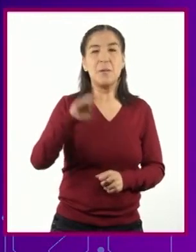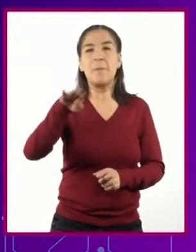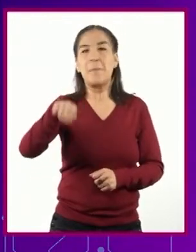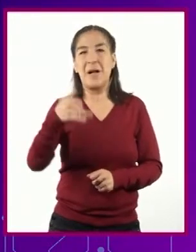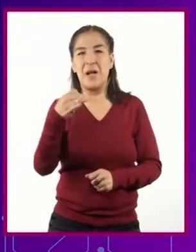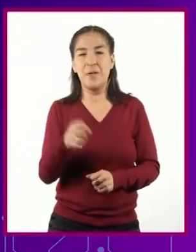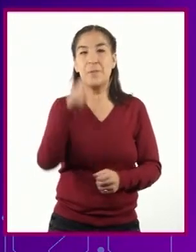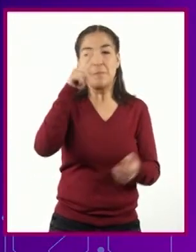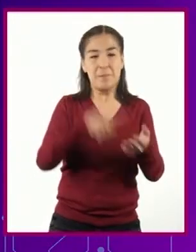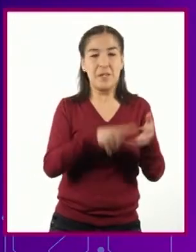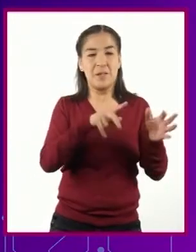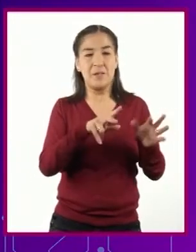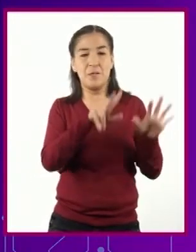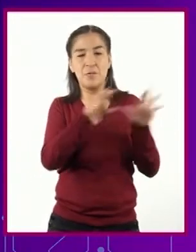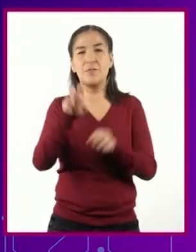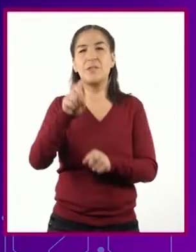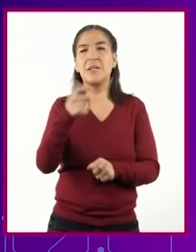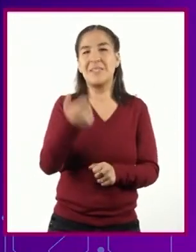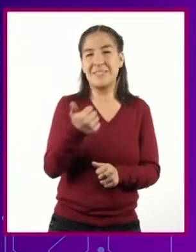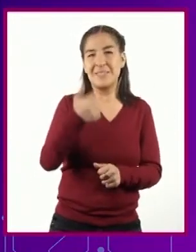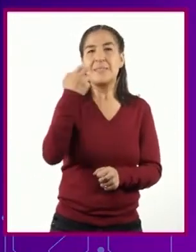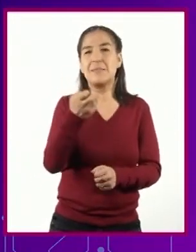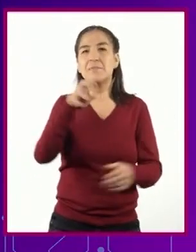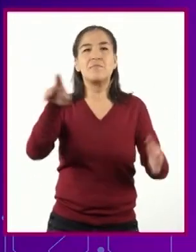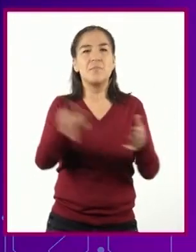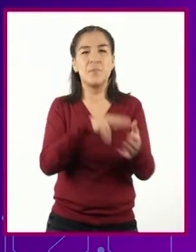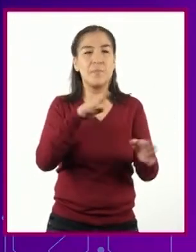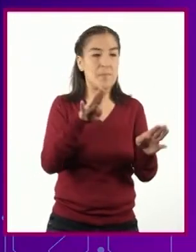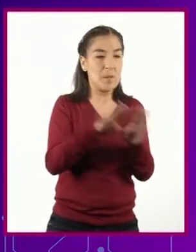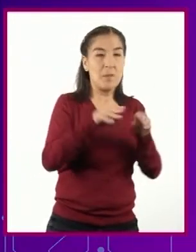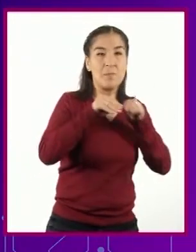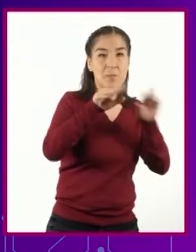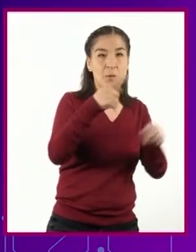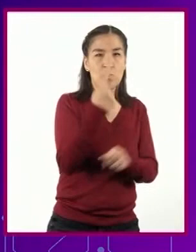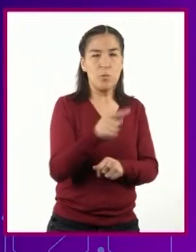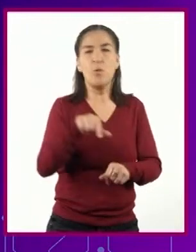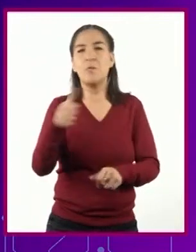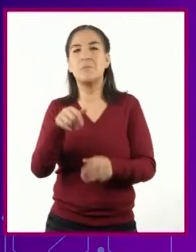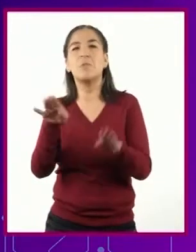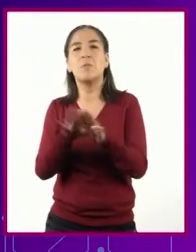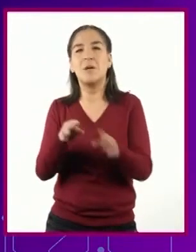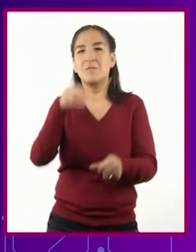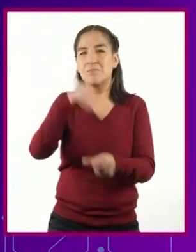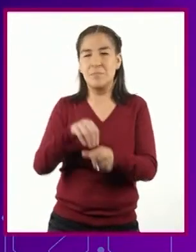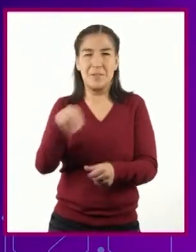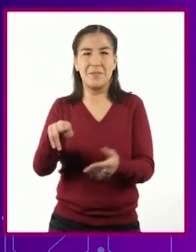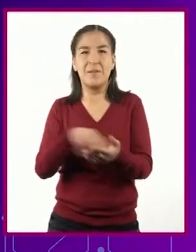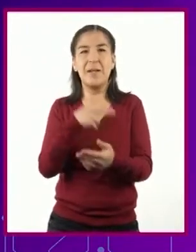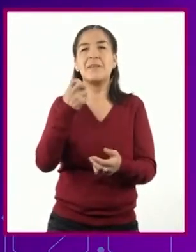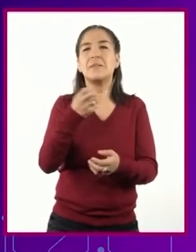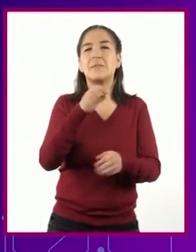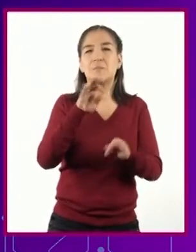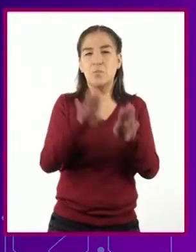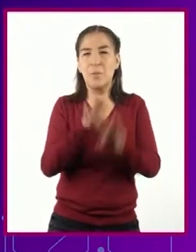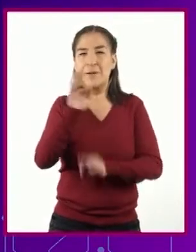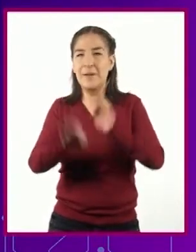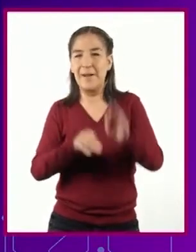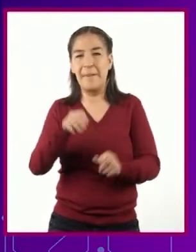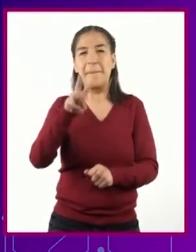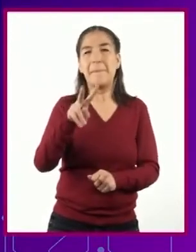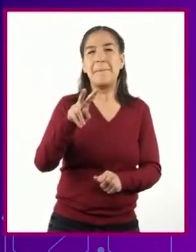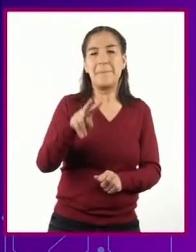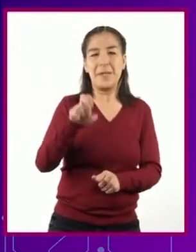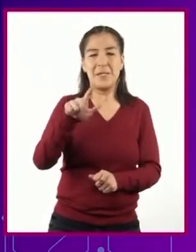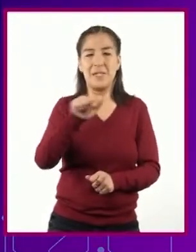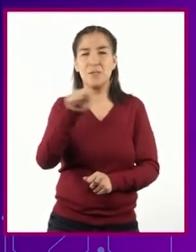1836 firma 2 acuerdos, uno público y otro secreto, conocidos como los Tratados de Velasco. Fueron acuerdos firmados